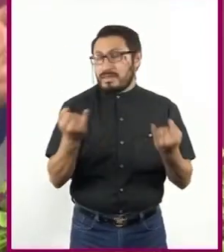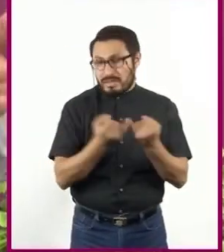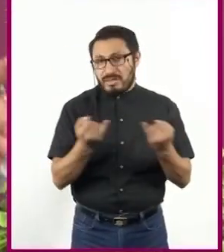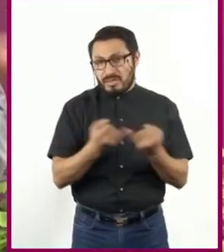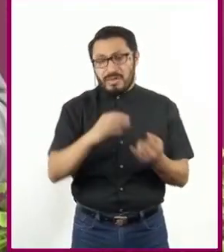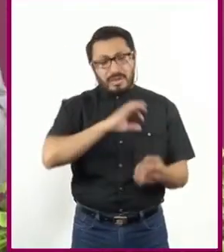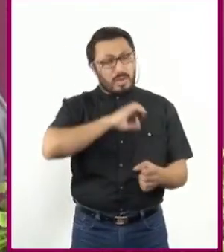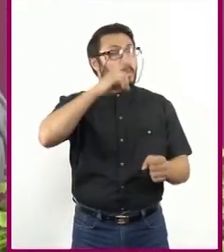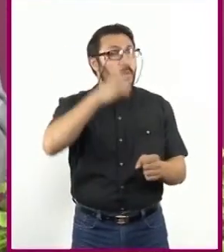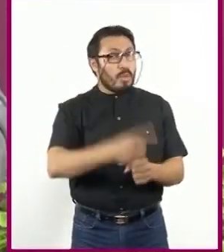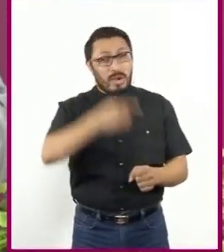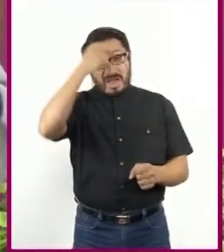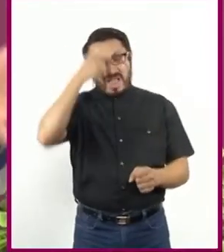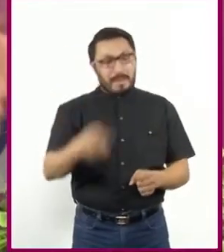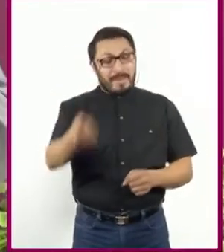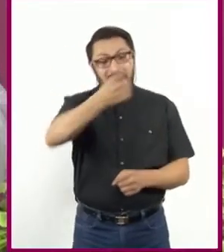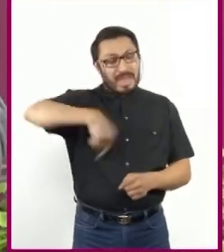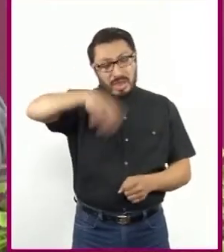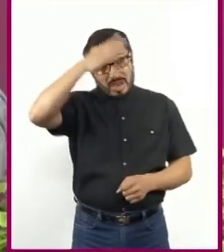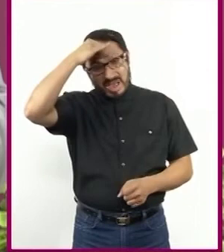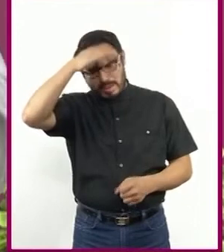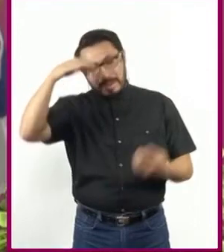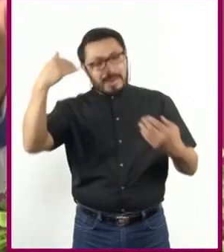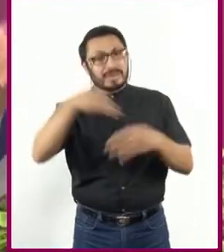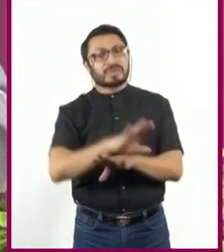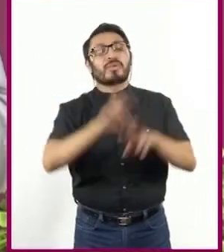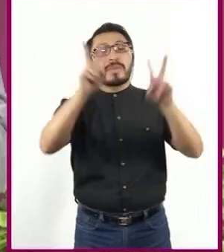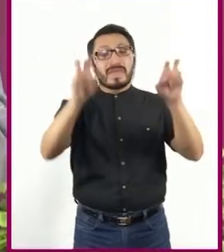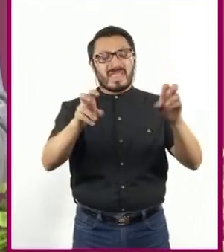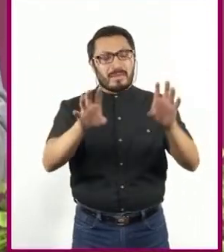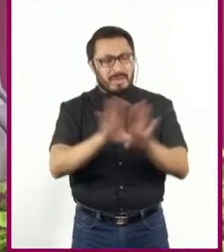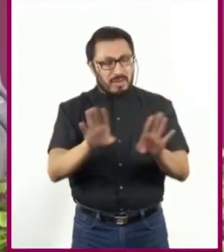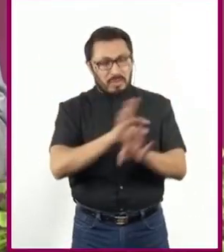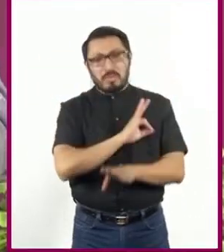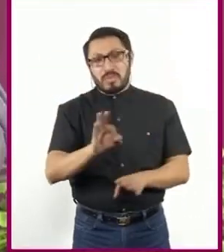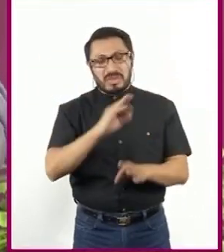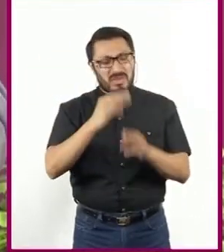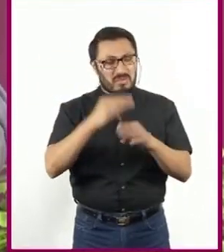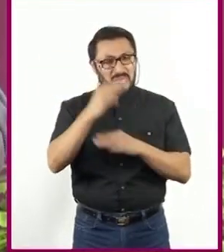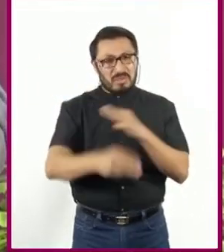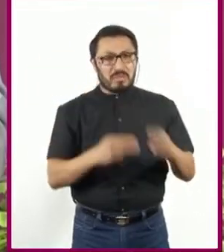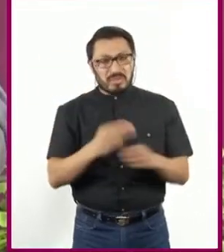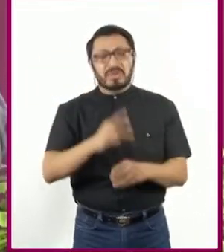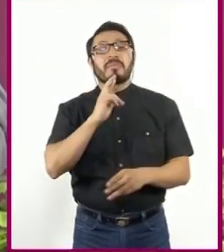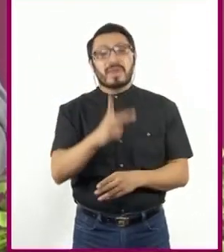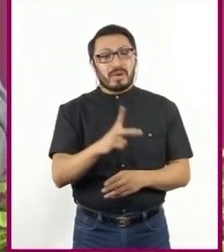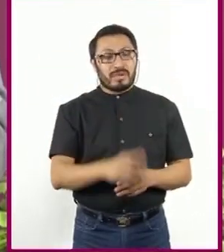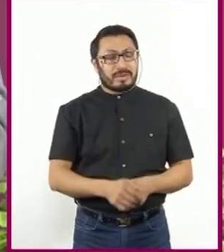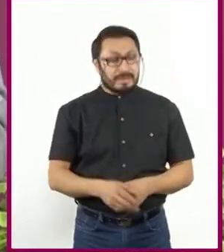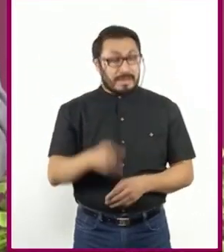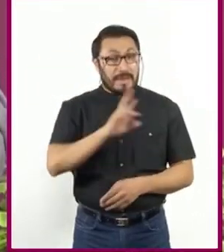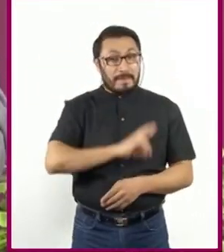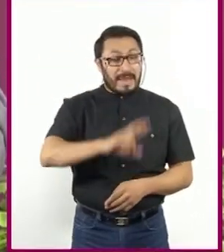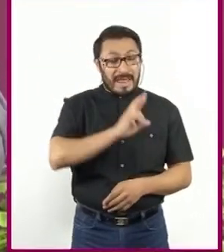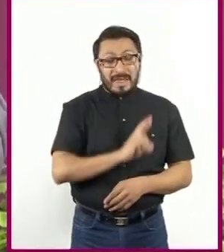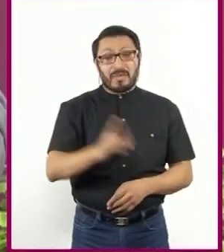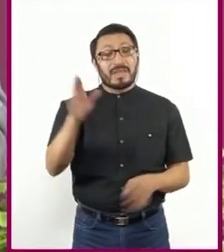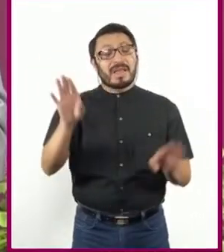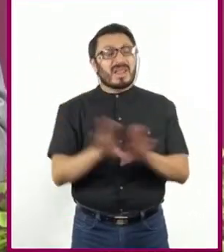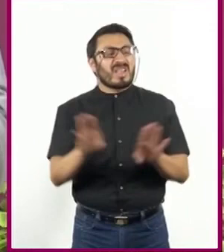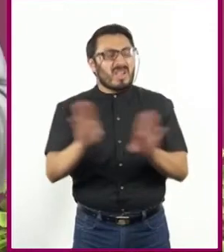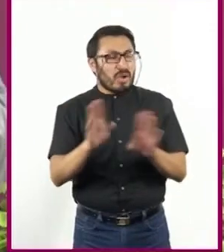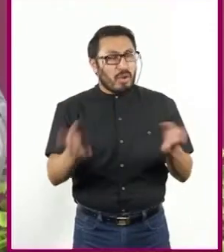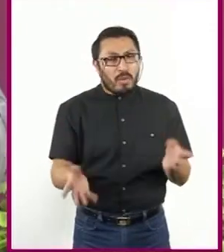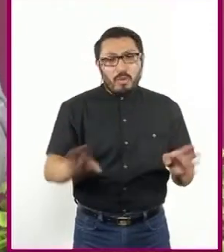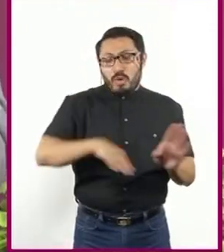una oportunidad para aprender sobre cuestiones de alcance global, en particular sobre la manera en que se afecta